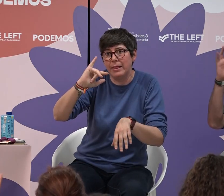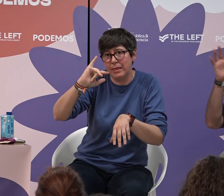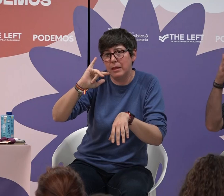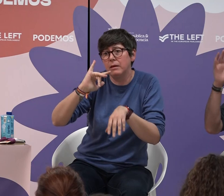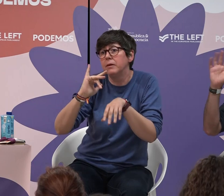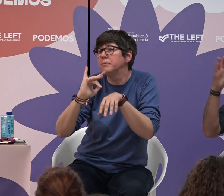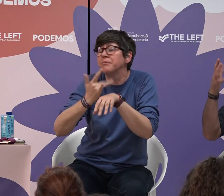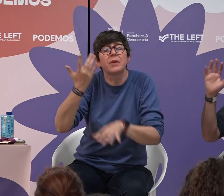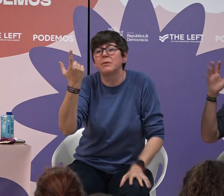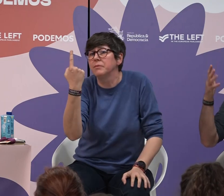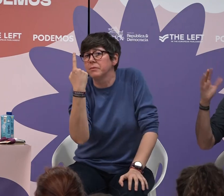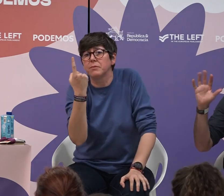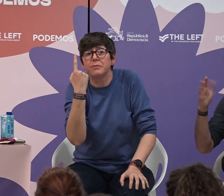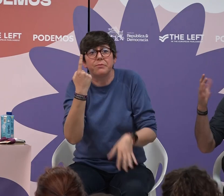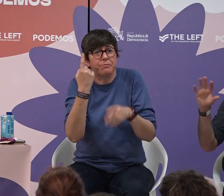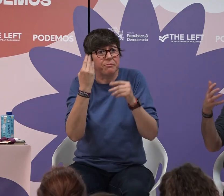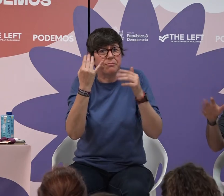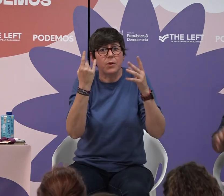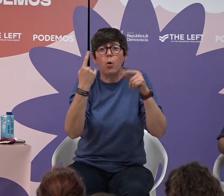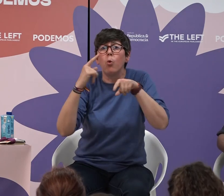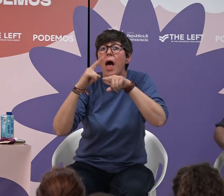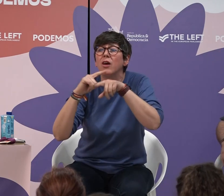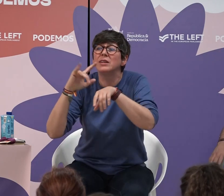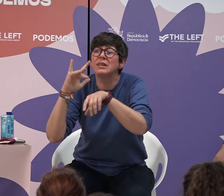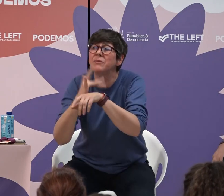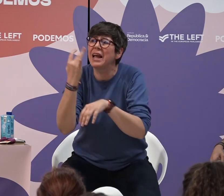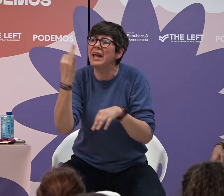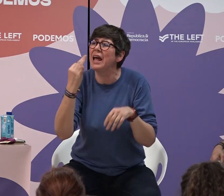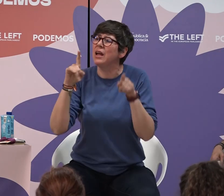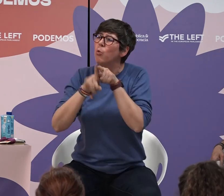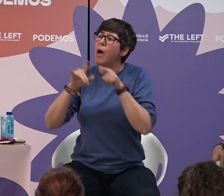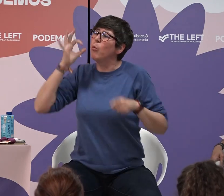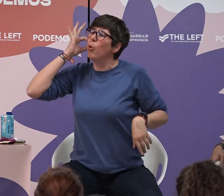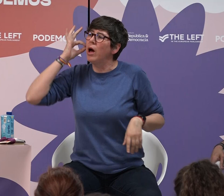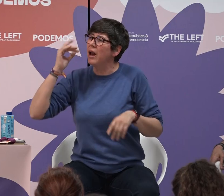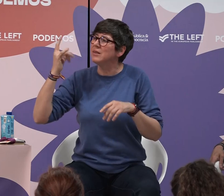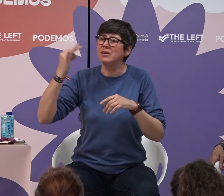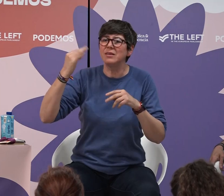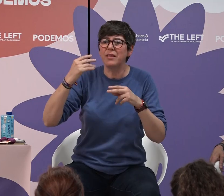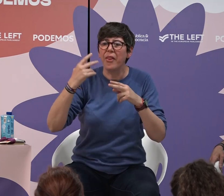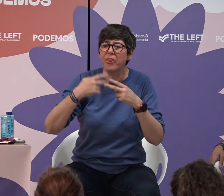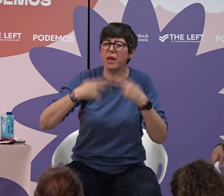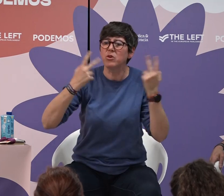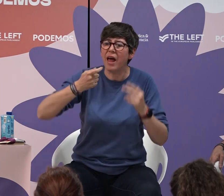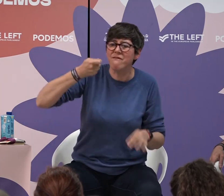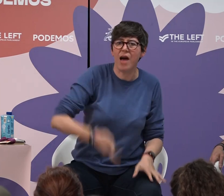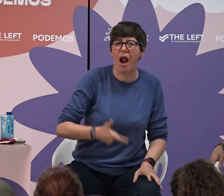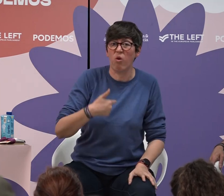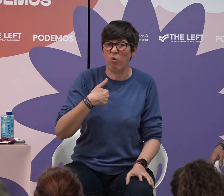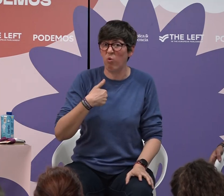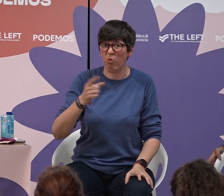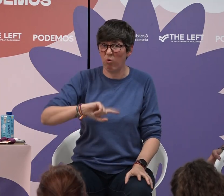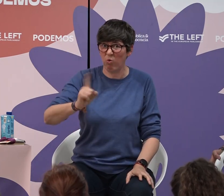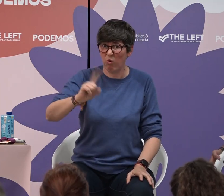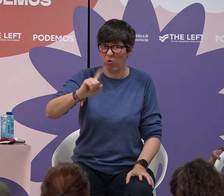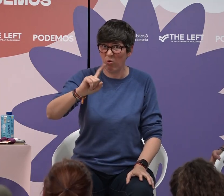entonces soy sensible pero me cuestan a ver y la sensibilidad sabéis que no se